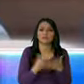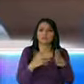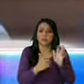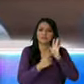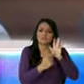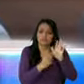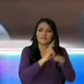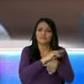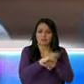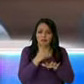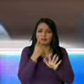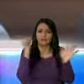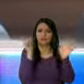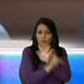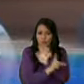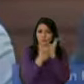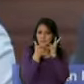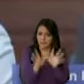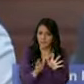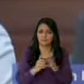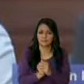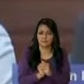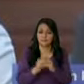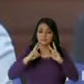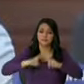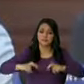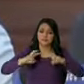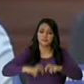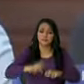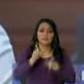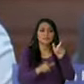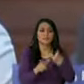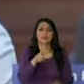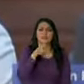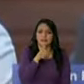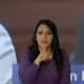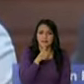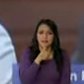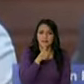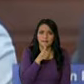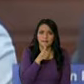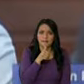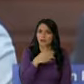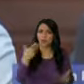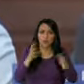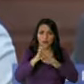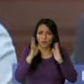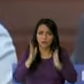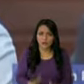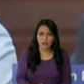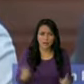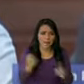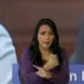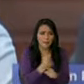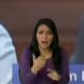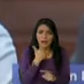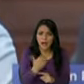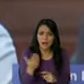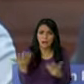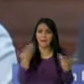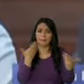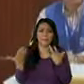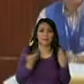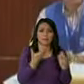Fiscalía General del Estado las denuncias para que se investiguen, porque no podemos permitir que ningún ecuatoriano sufra un acto de violencia y de